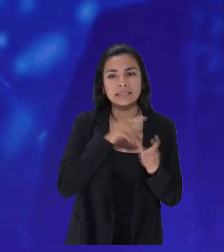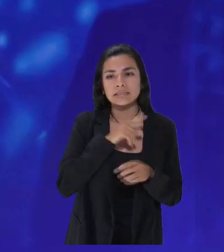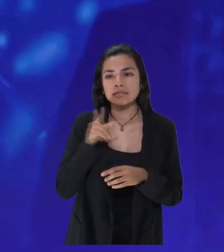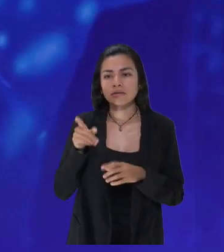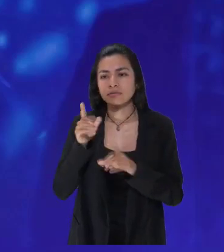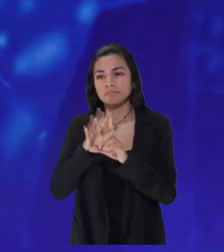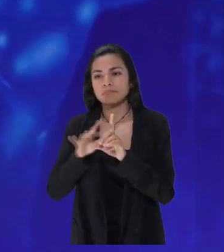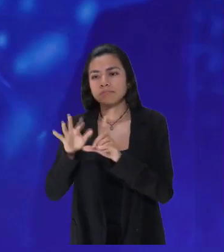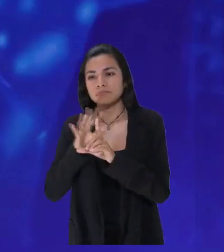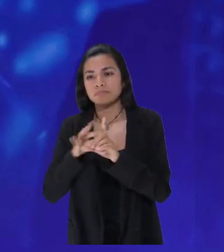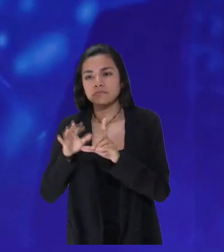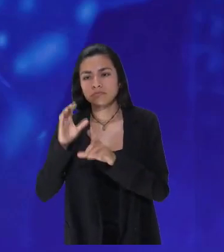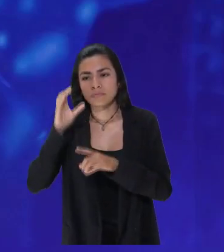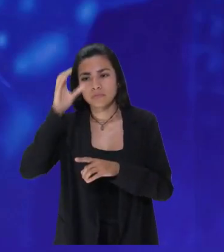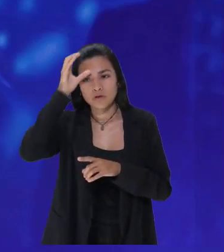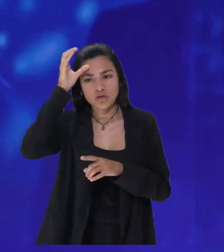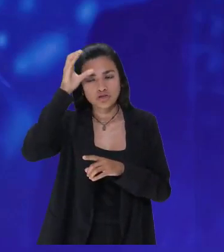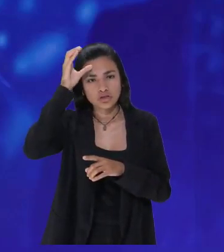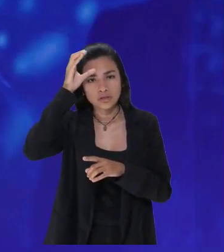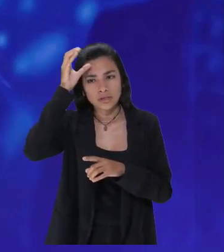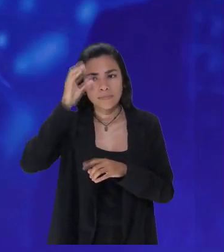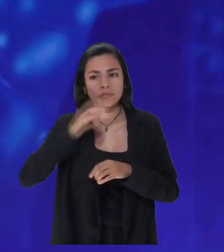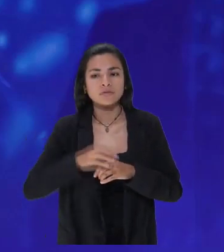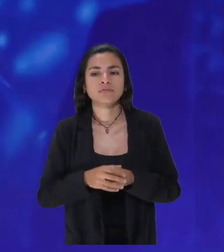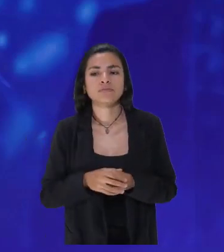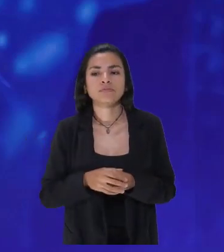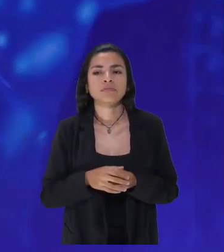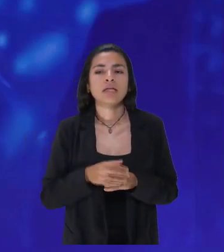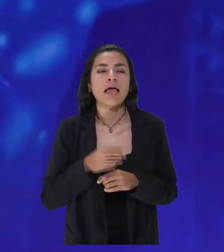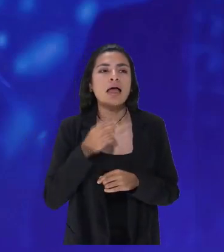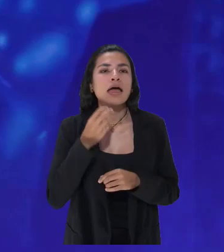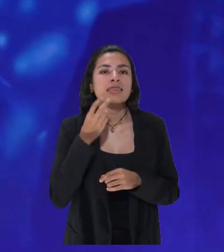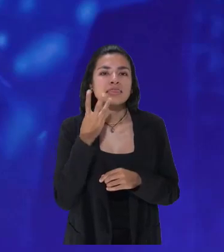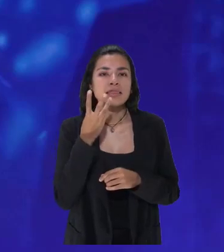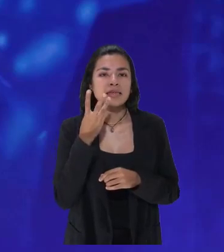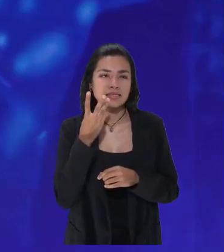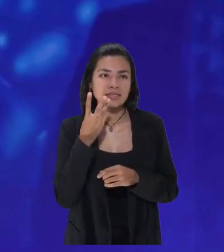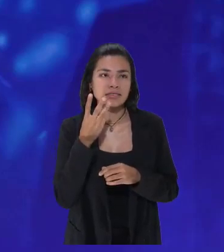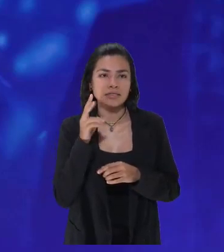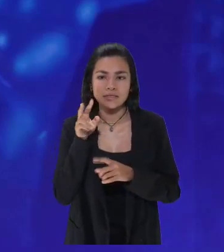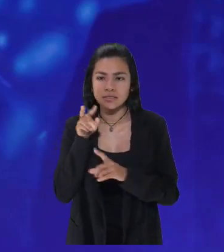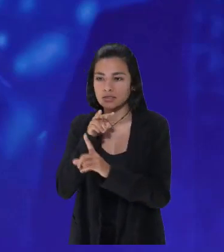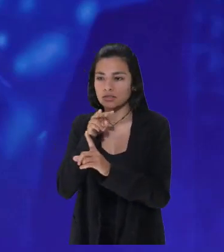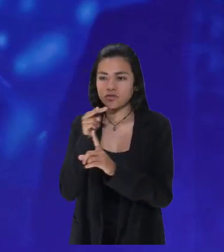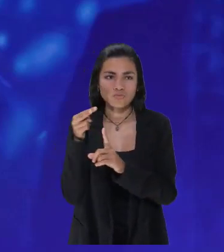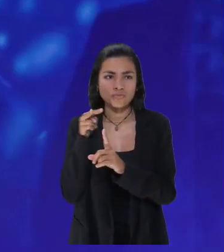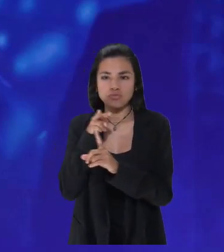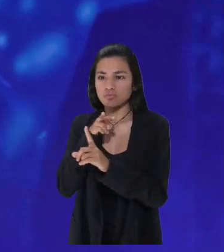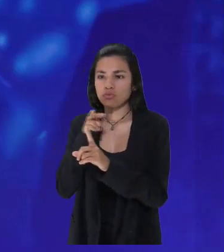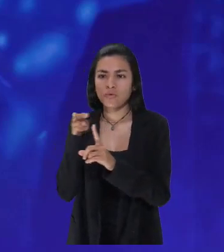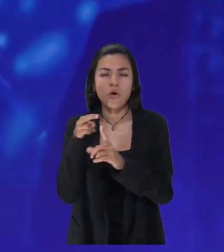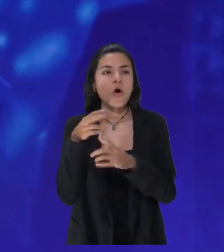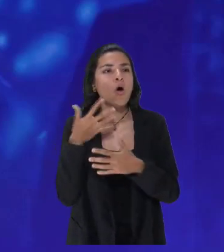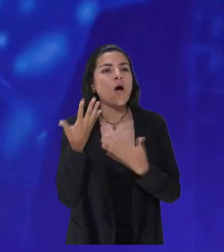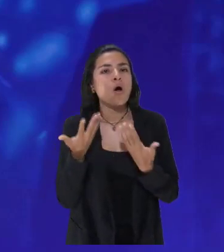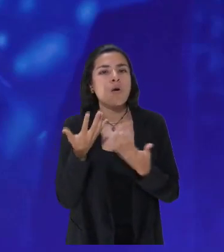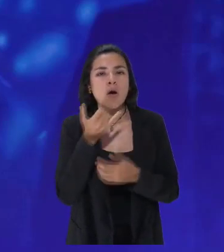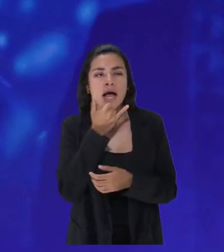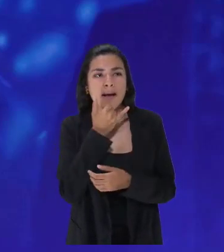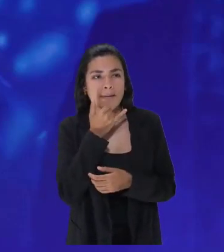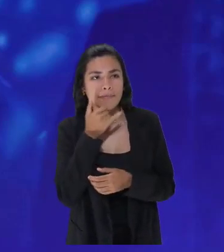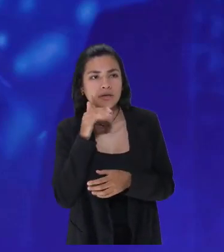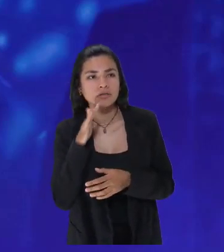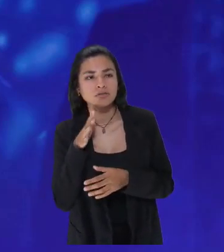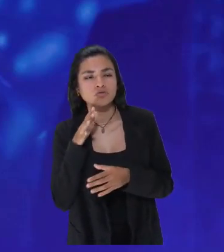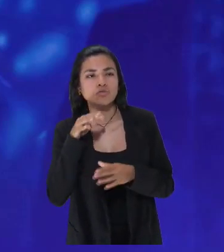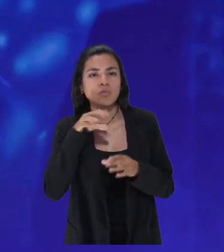concepto en la tercera dimensión, ¿cierto? En 3 dimensiones, de cómo ocurre ese momento quirúrgico inmerso en